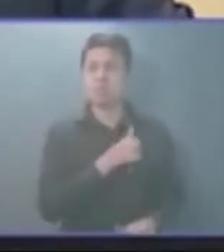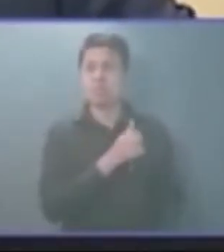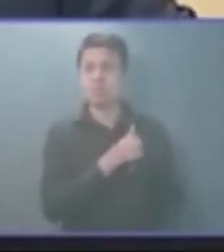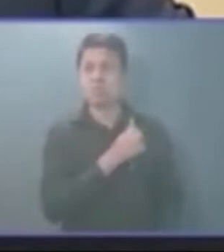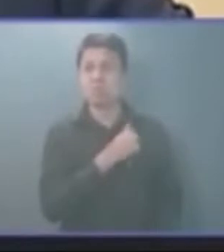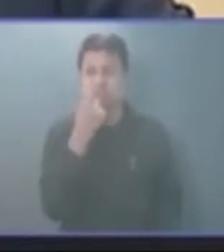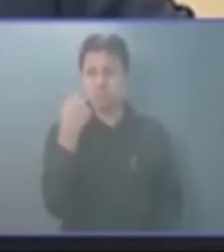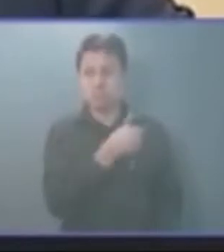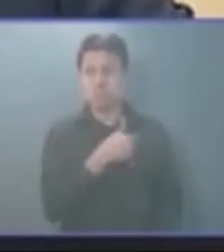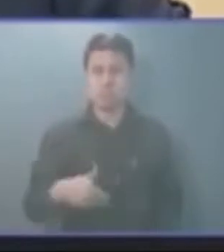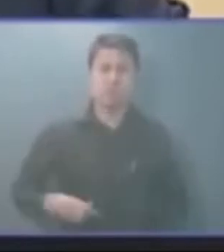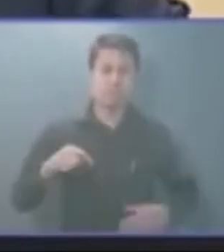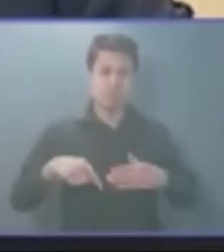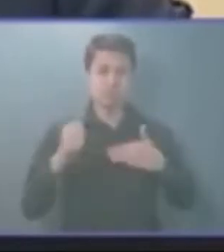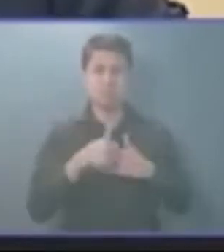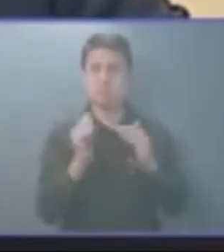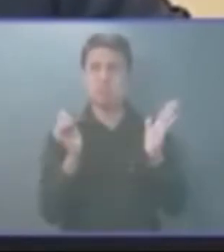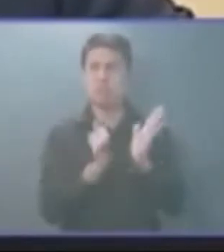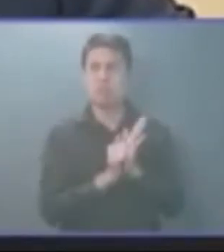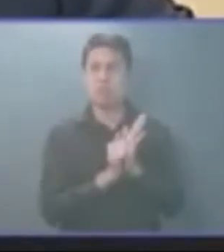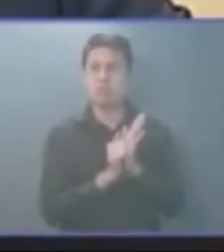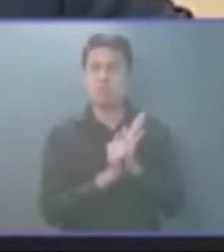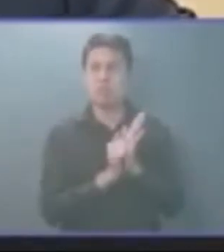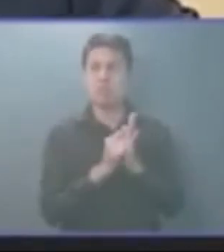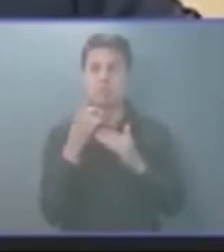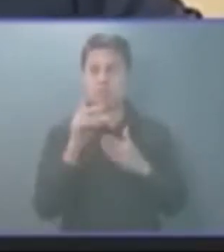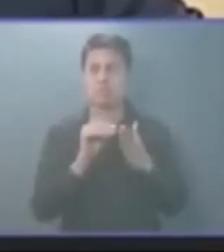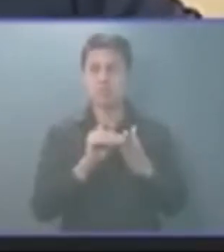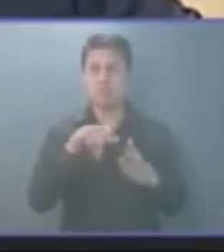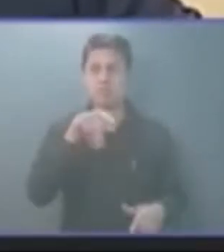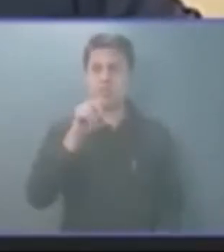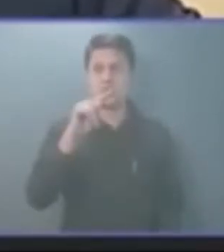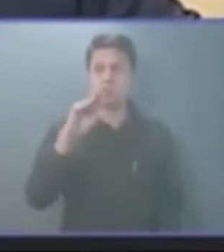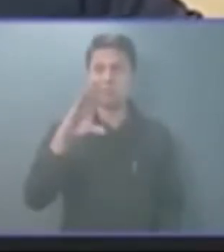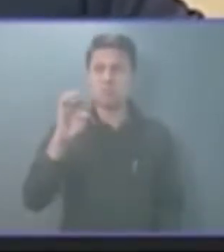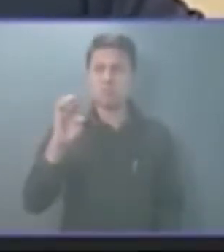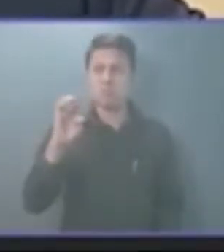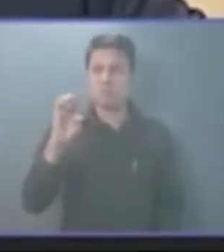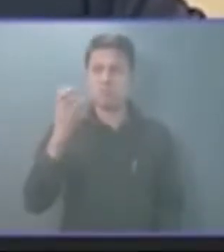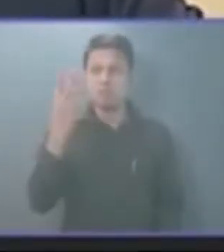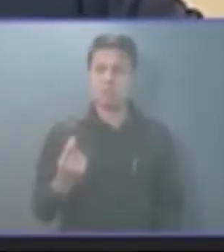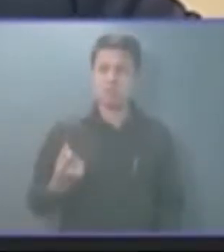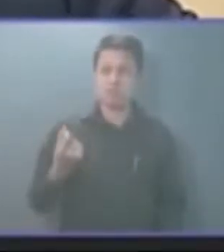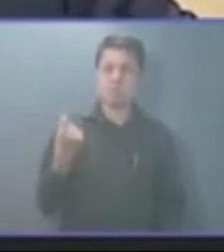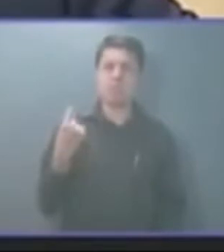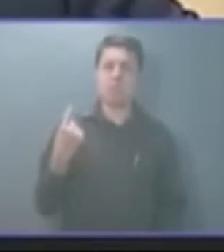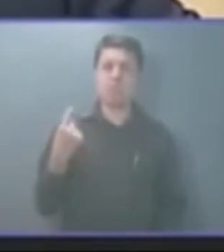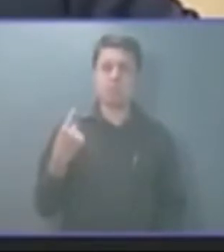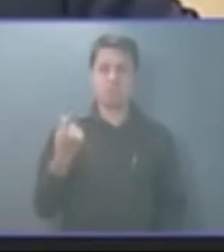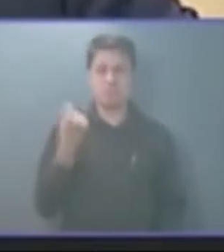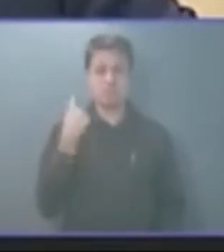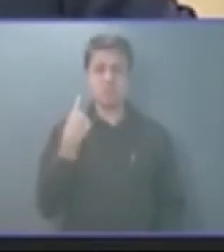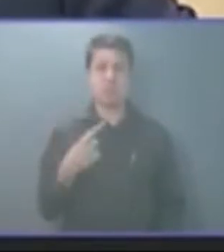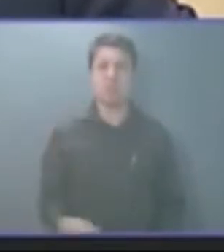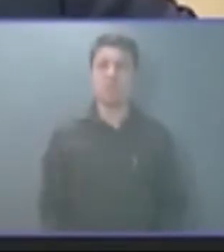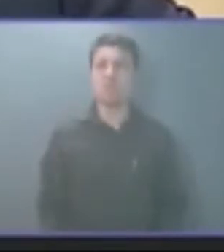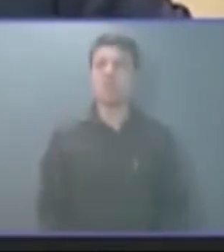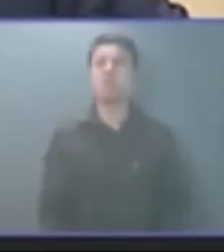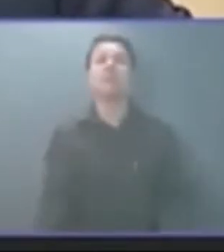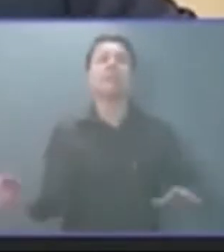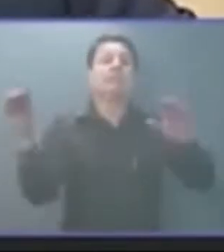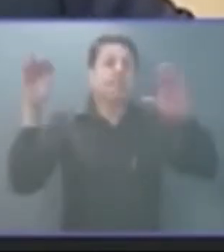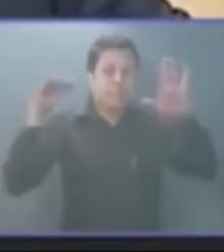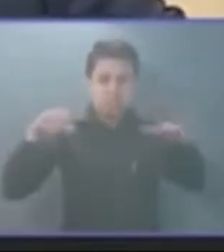señor presidente de la Asamblea Legislativa, el diputado Mario Ponce, desde el día de ayer. Si